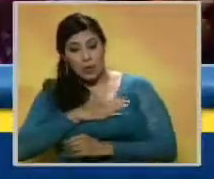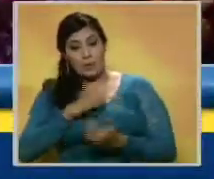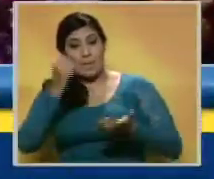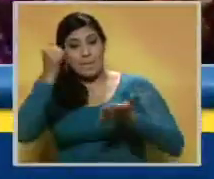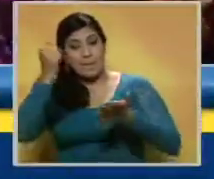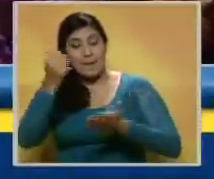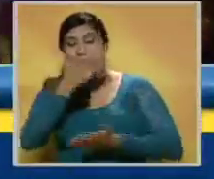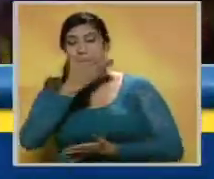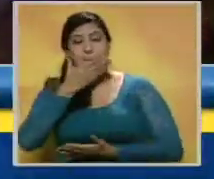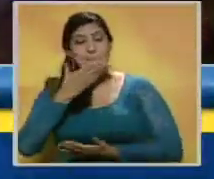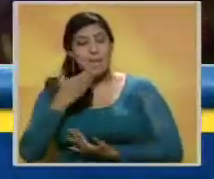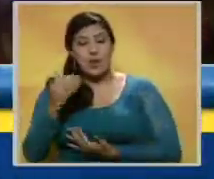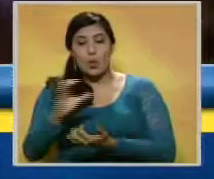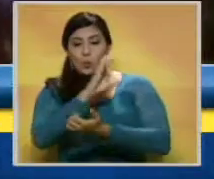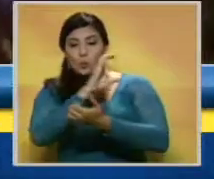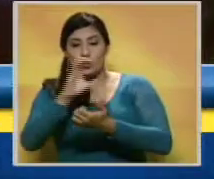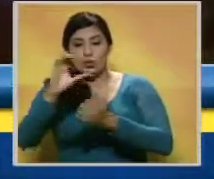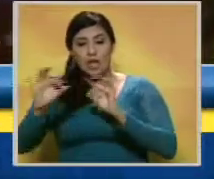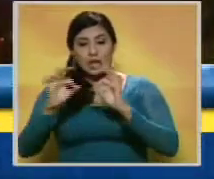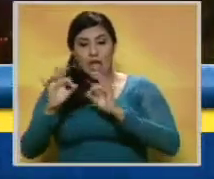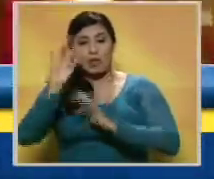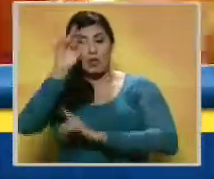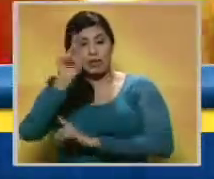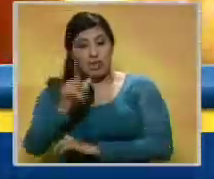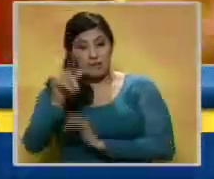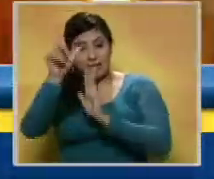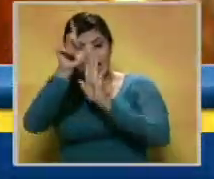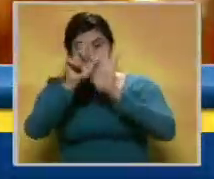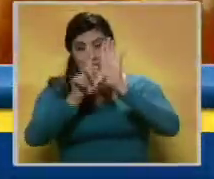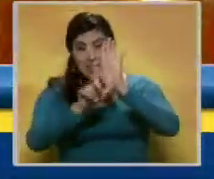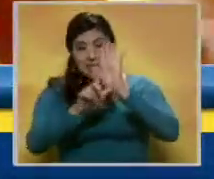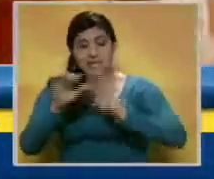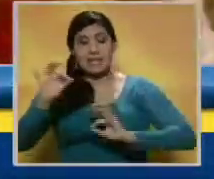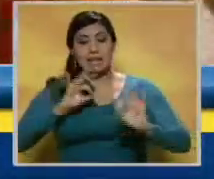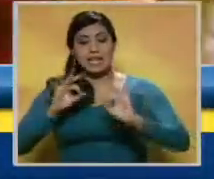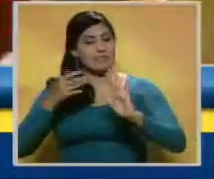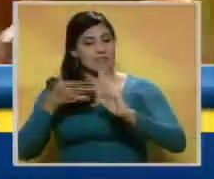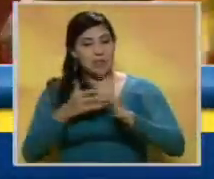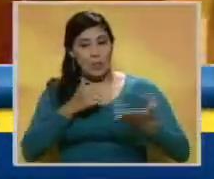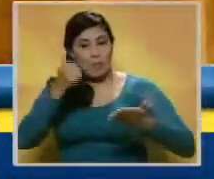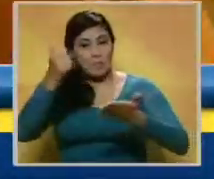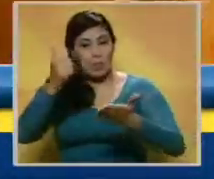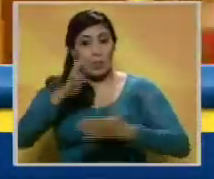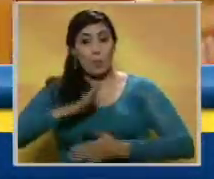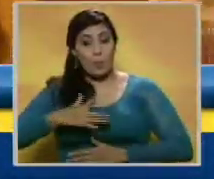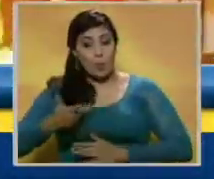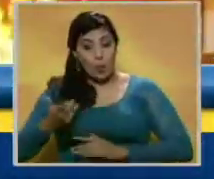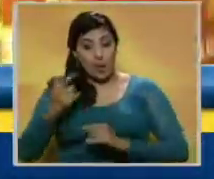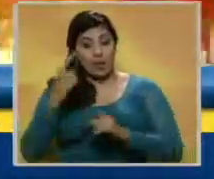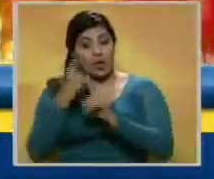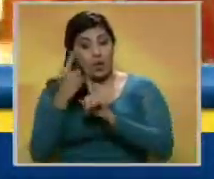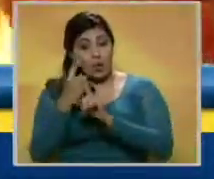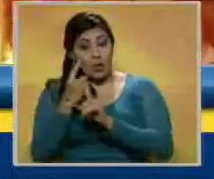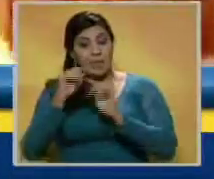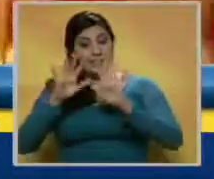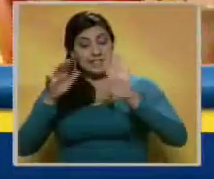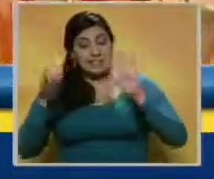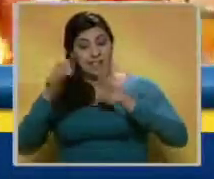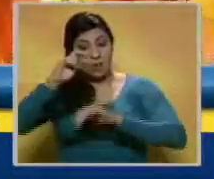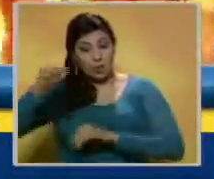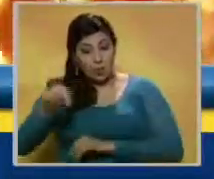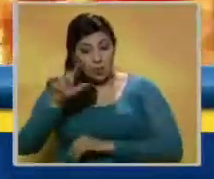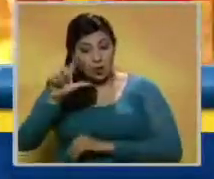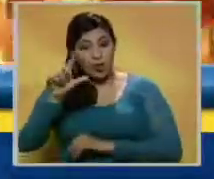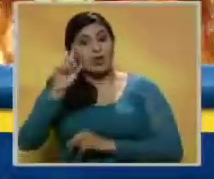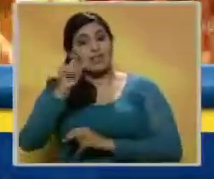a lo mejor de la música y actuación reveló el listado de artistas que podrán recibir este próximo 16 de julio el preciado